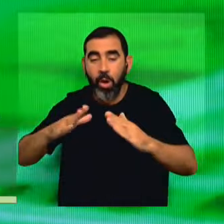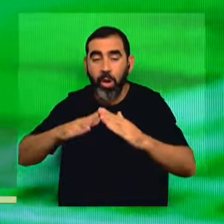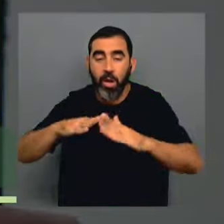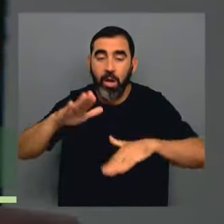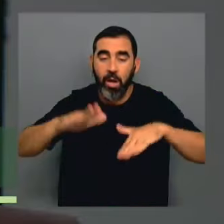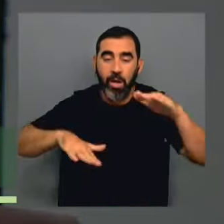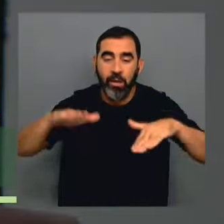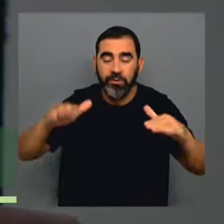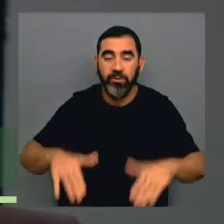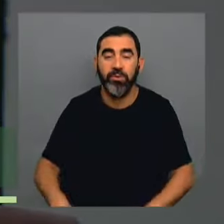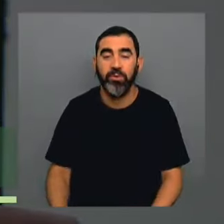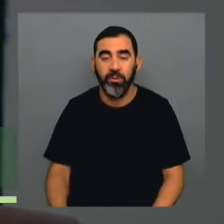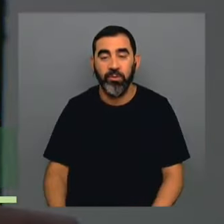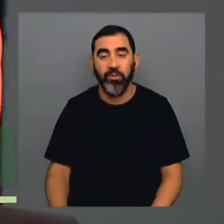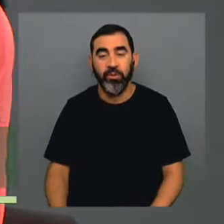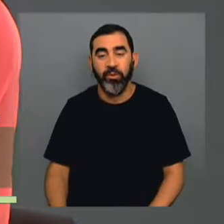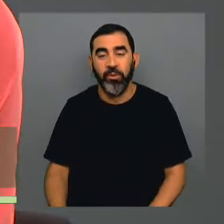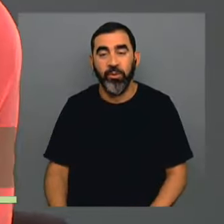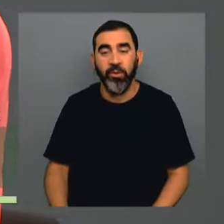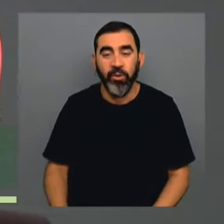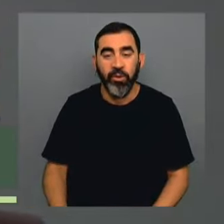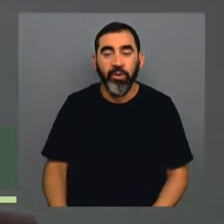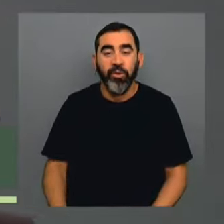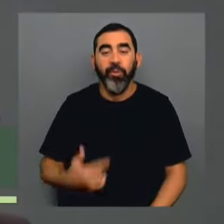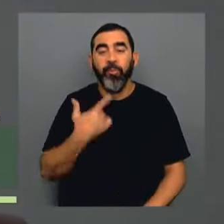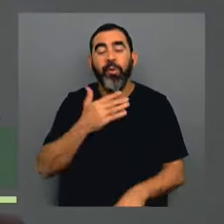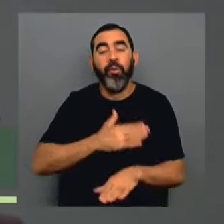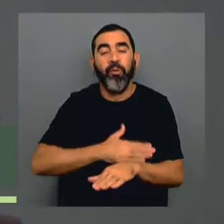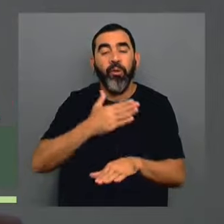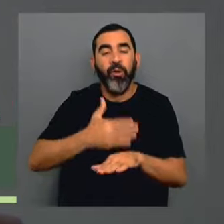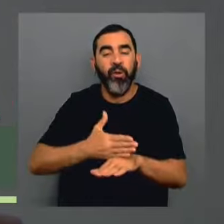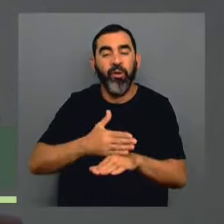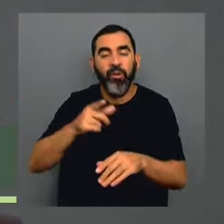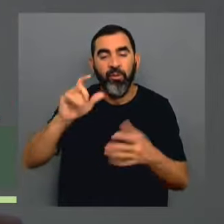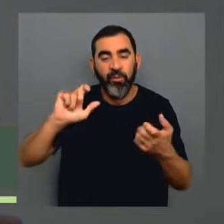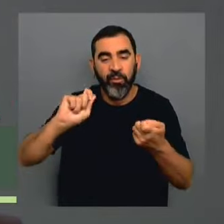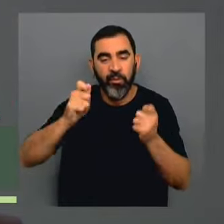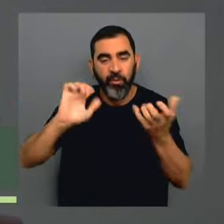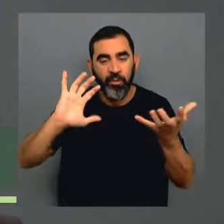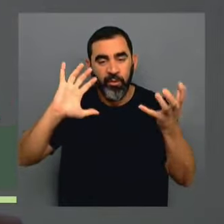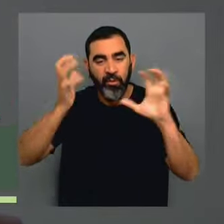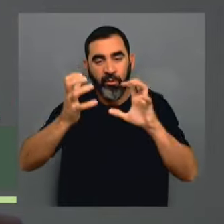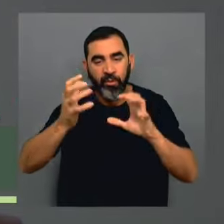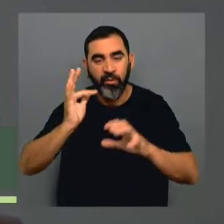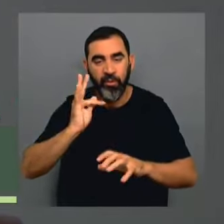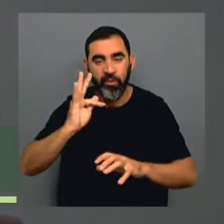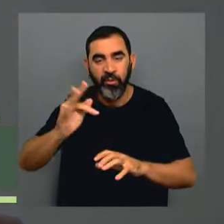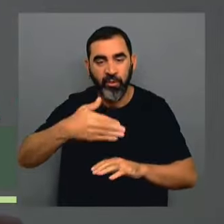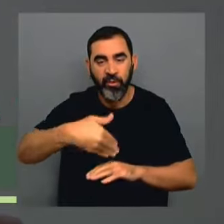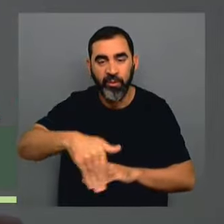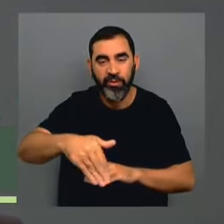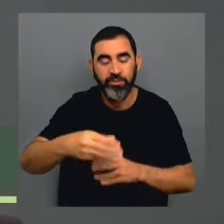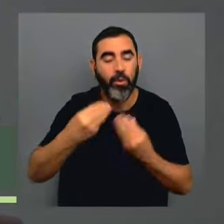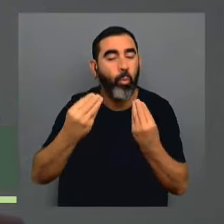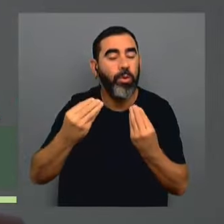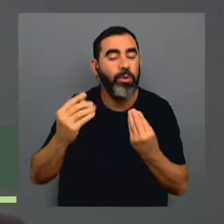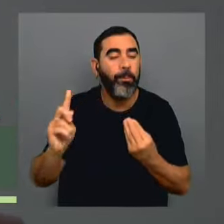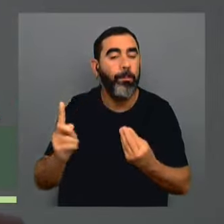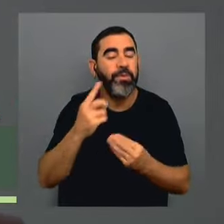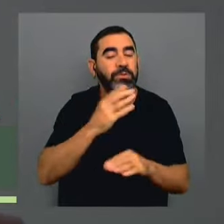u otra si pensamos ahora en consecuencia que puede llegar a tener el cambio climático o esos modelos que que existen o que ustedes siguen Cuáles son los